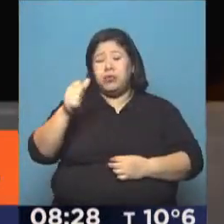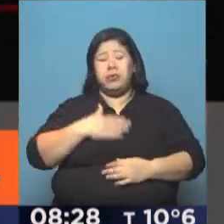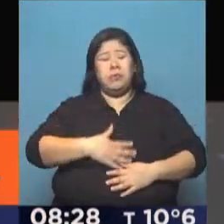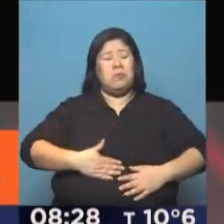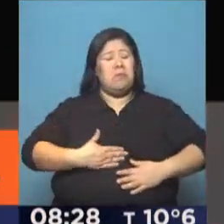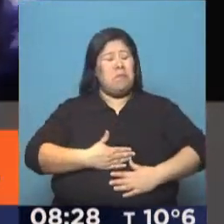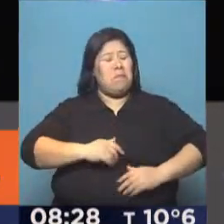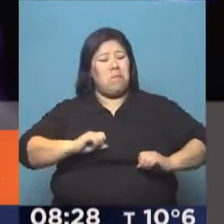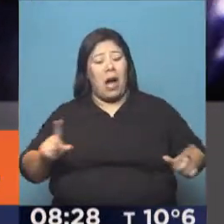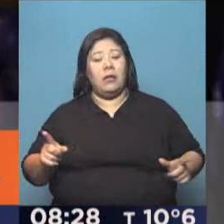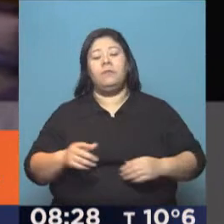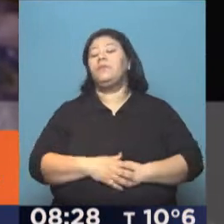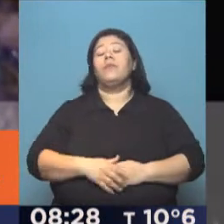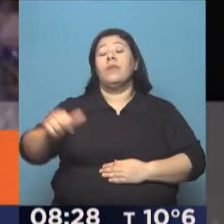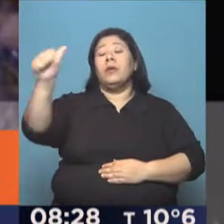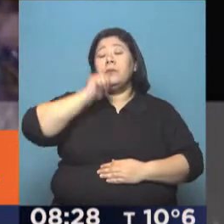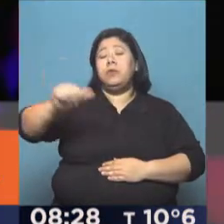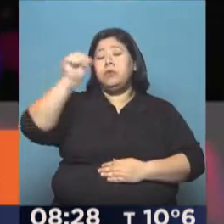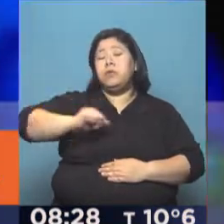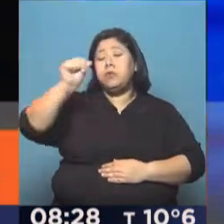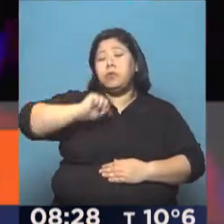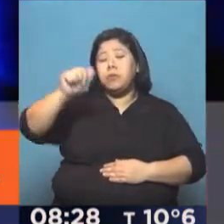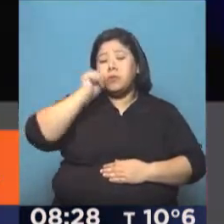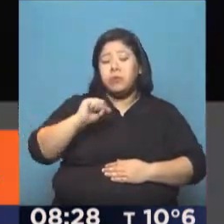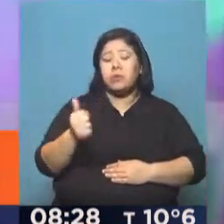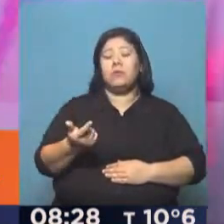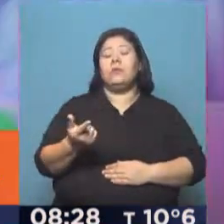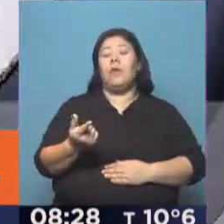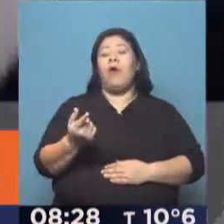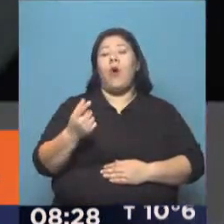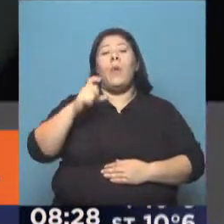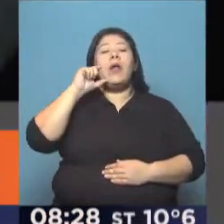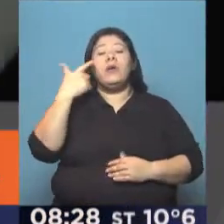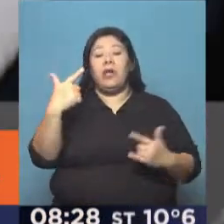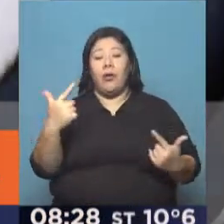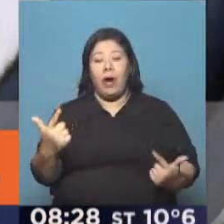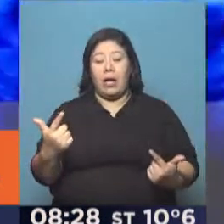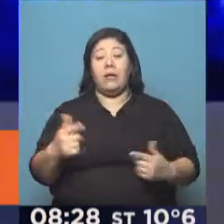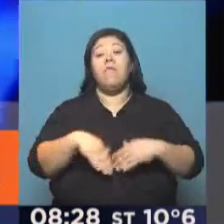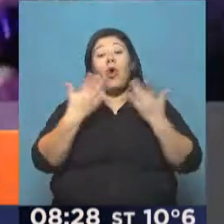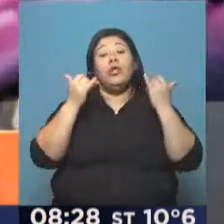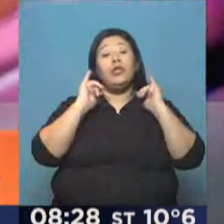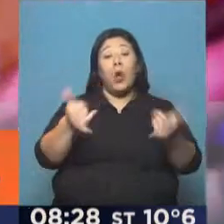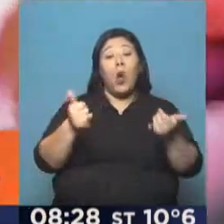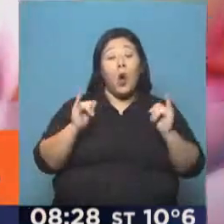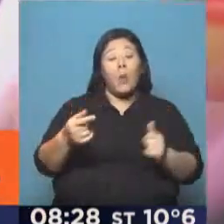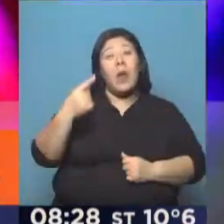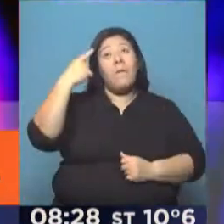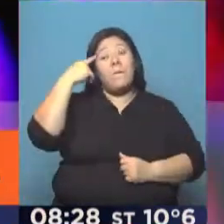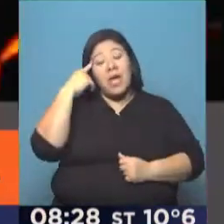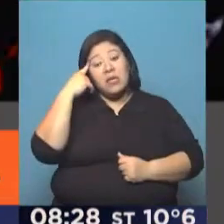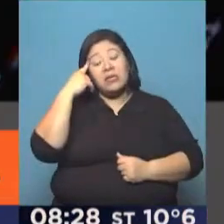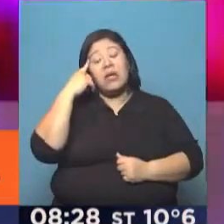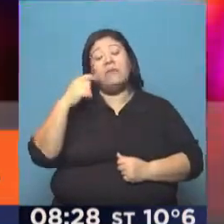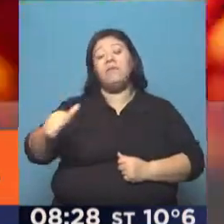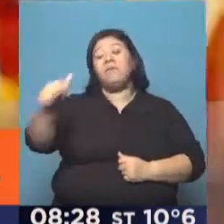Uno de los principales efectos del consumo de alcohol es la desinhibición. Por eso muchos adolescentes creen que se trata de una